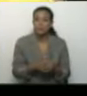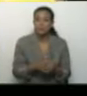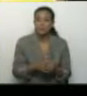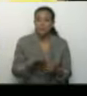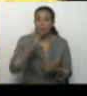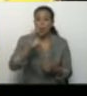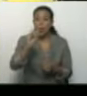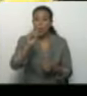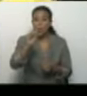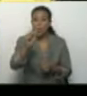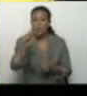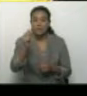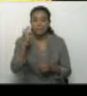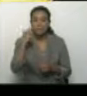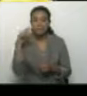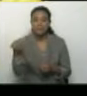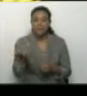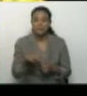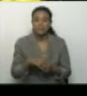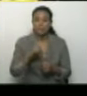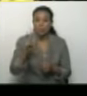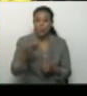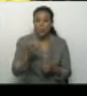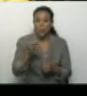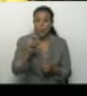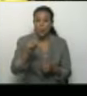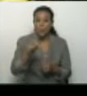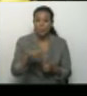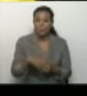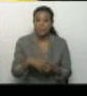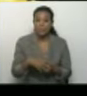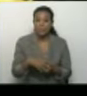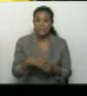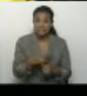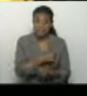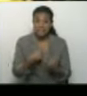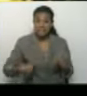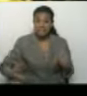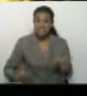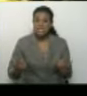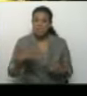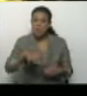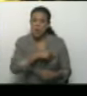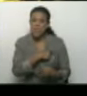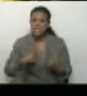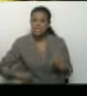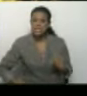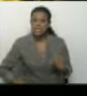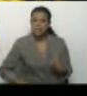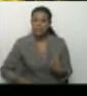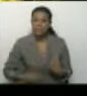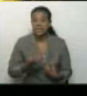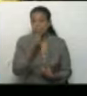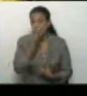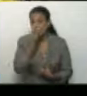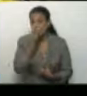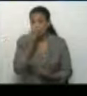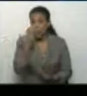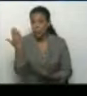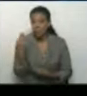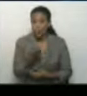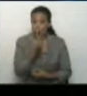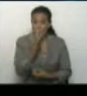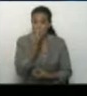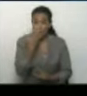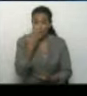Rosa Wong. ¿De raíces chinas? Sí. ¿De qué parte de China? De Hong Kong. Hong Kong, mira, yo estuve por allá